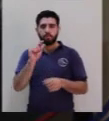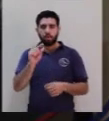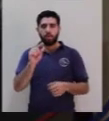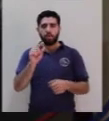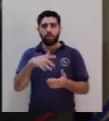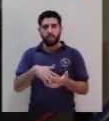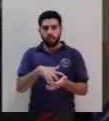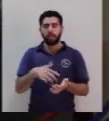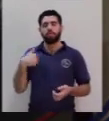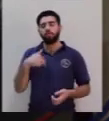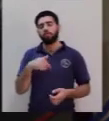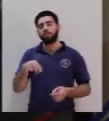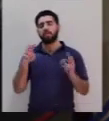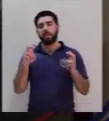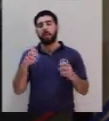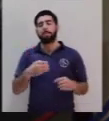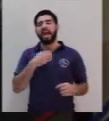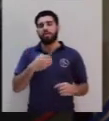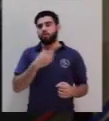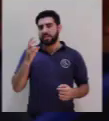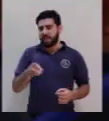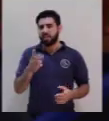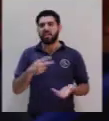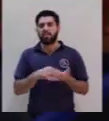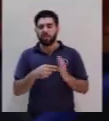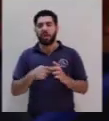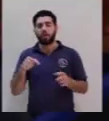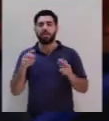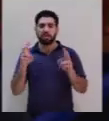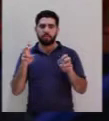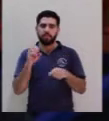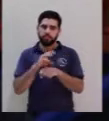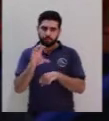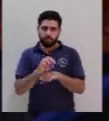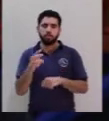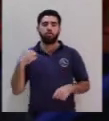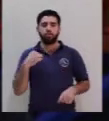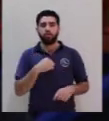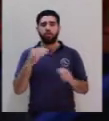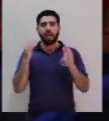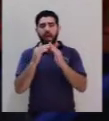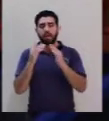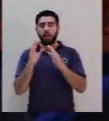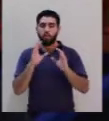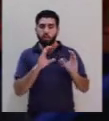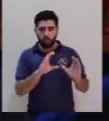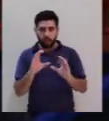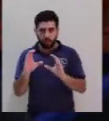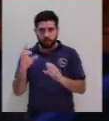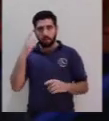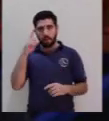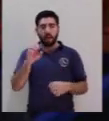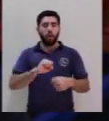poco sobre los maestros de siempre, un tema muy interesante y un tema que podemos aprovechar en estos momentos que nosotros estamos en casa,